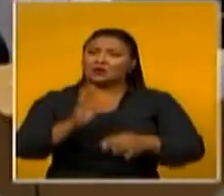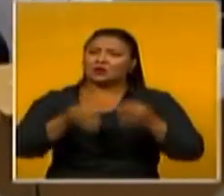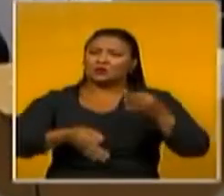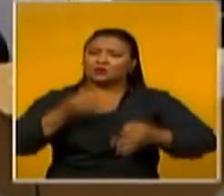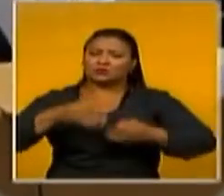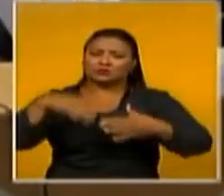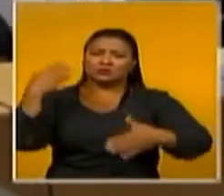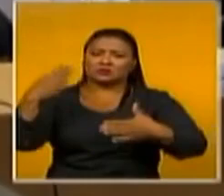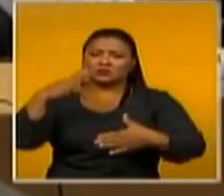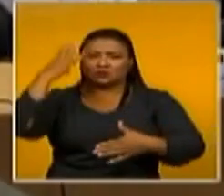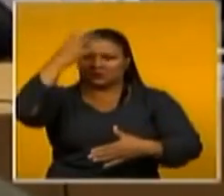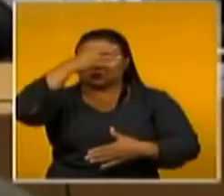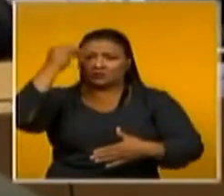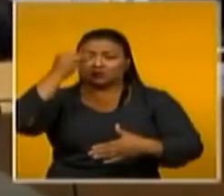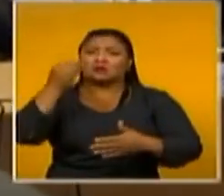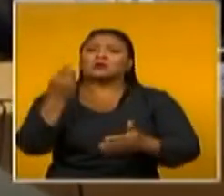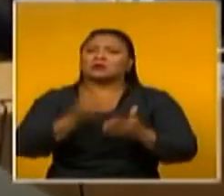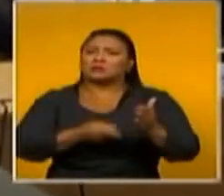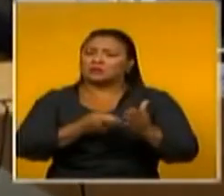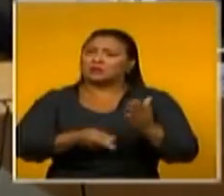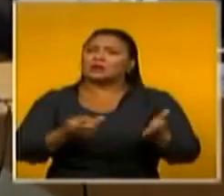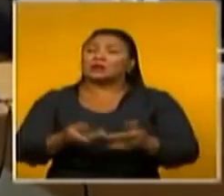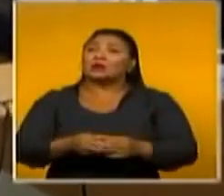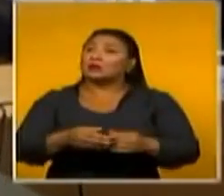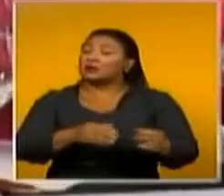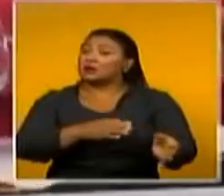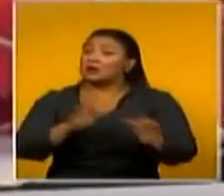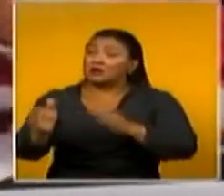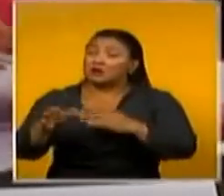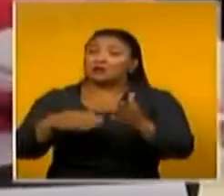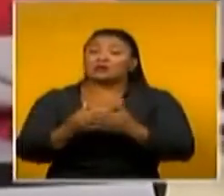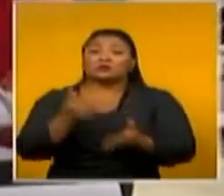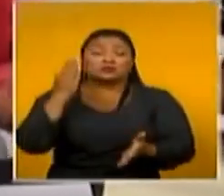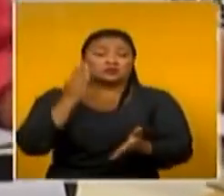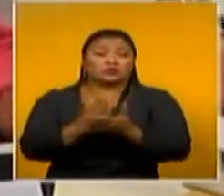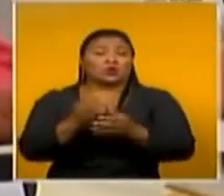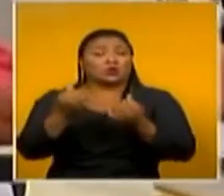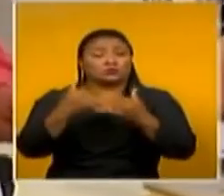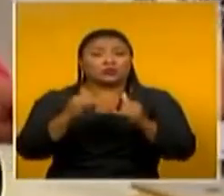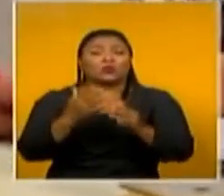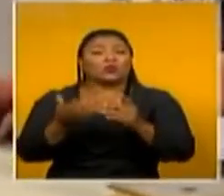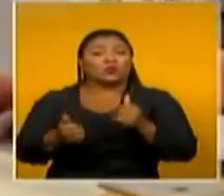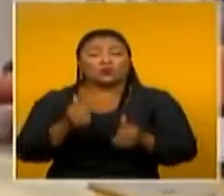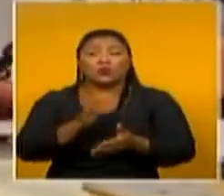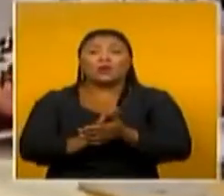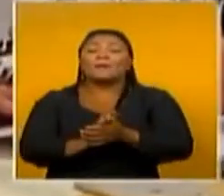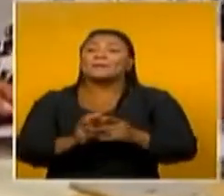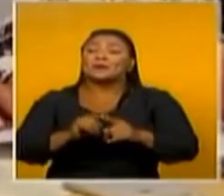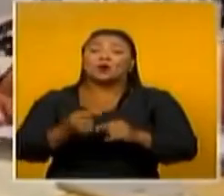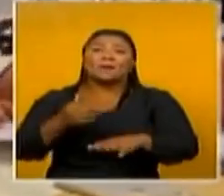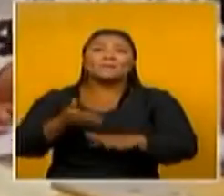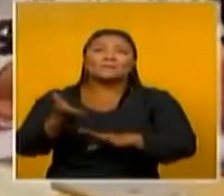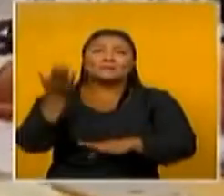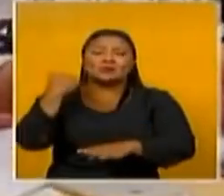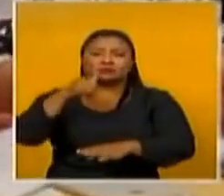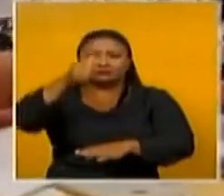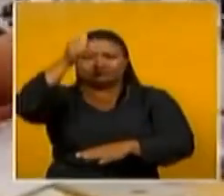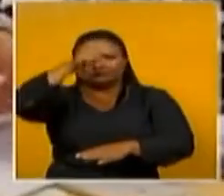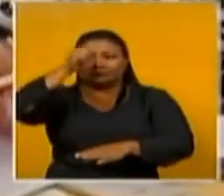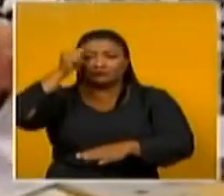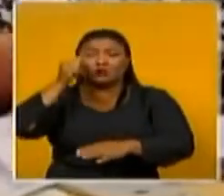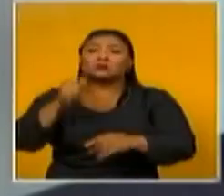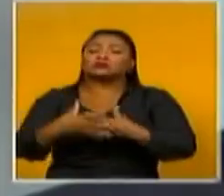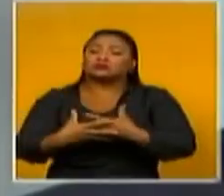juicio político a Jorge Glass para que sea el Pleno quien defina su archivo, suspensión o censura. La mesa se reunió el pasado domingo, pero no aprobó